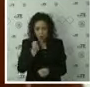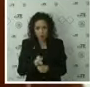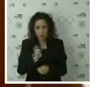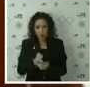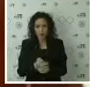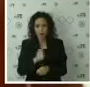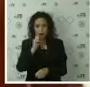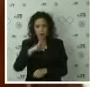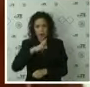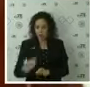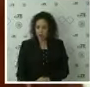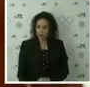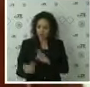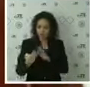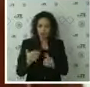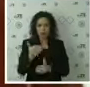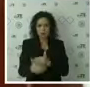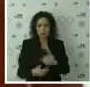proceso electoral